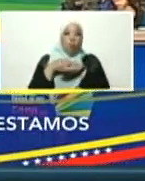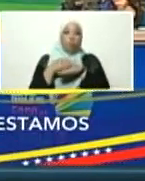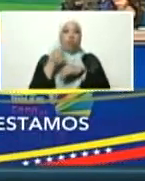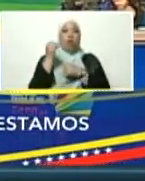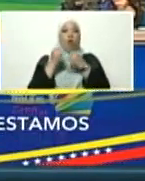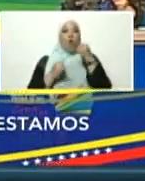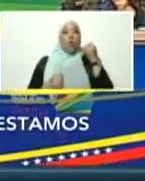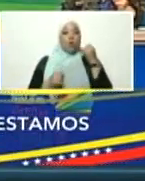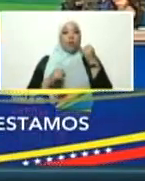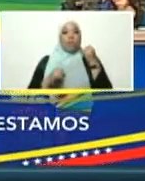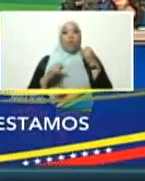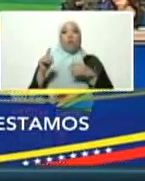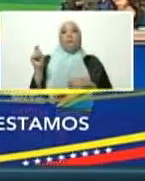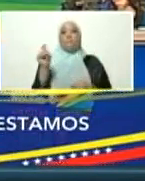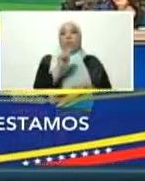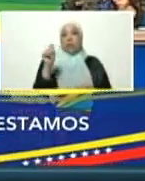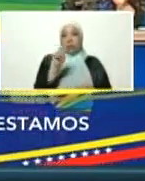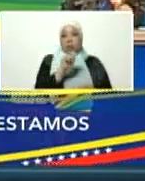Los últimos siete trimestres.